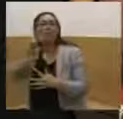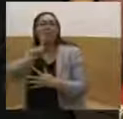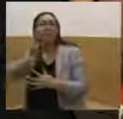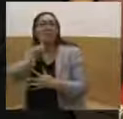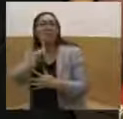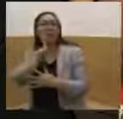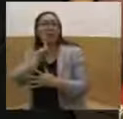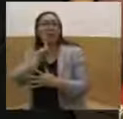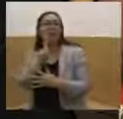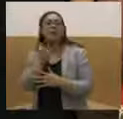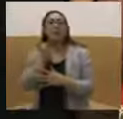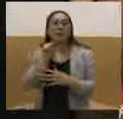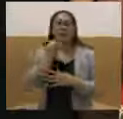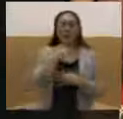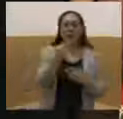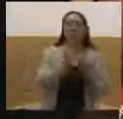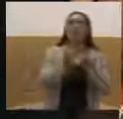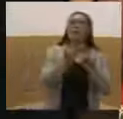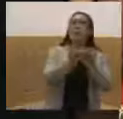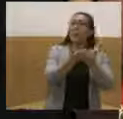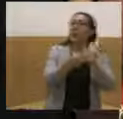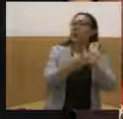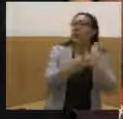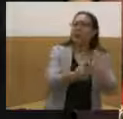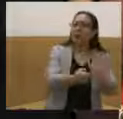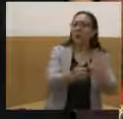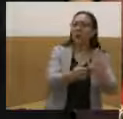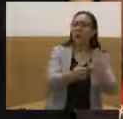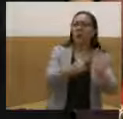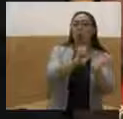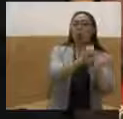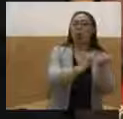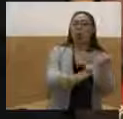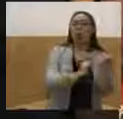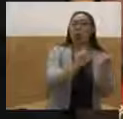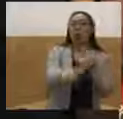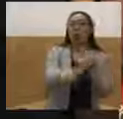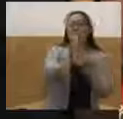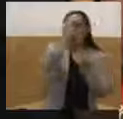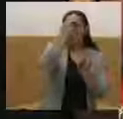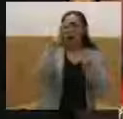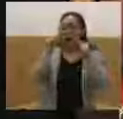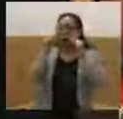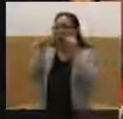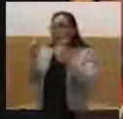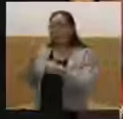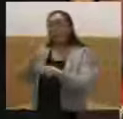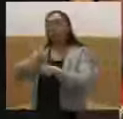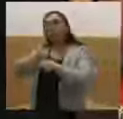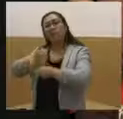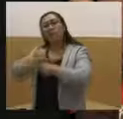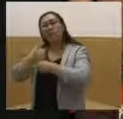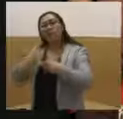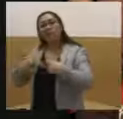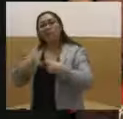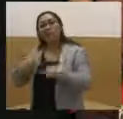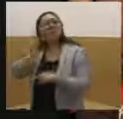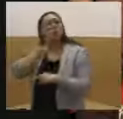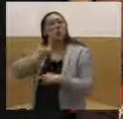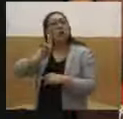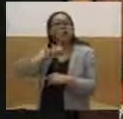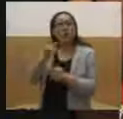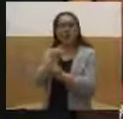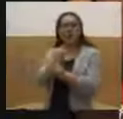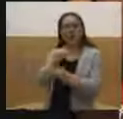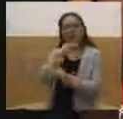Ingram presentó una iniciativa para reformar la Ley General de Víctimas y la Ley General de Acceso a las Mujeres a una vida libre